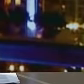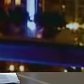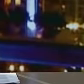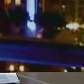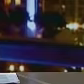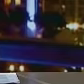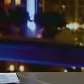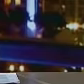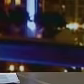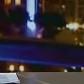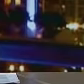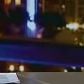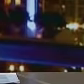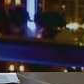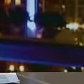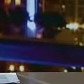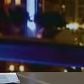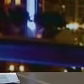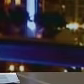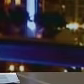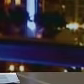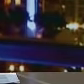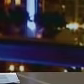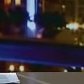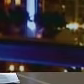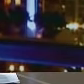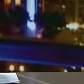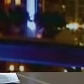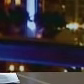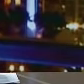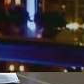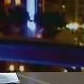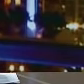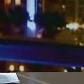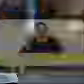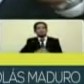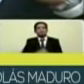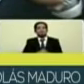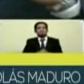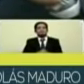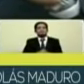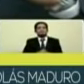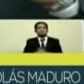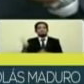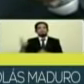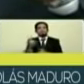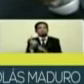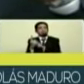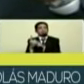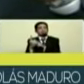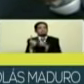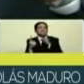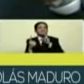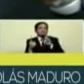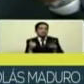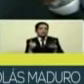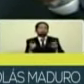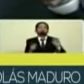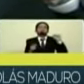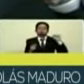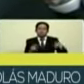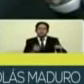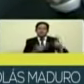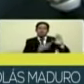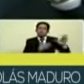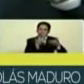Bolívar y a otros cuya memoria fue ultrajando graciosamente. Juro a nombre del pueblo de